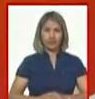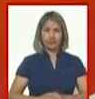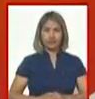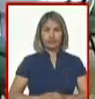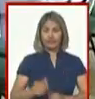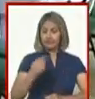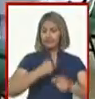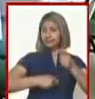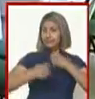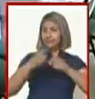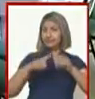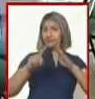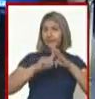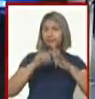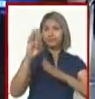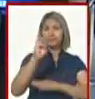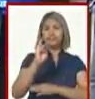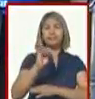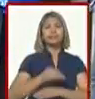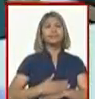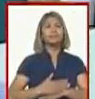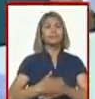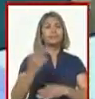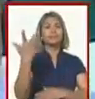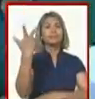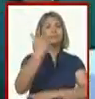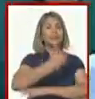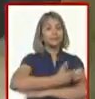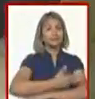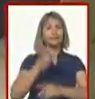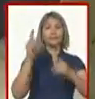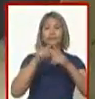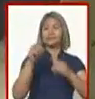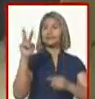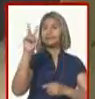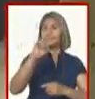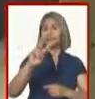Esta rueda de negocios va a iniciar este miércoles y durará 3 días hasta el día viernes.